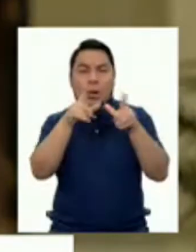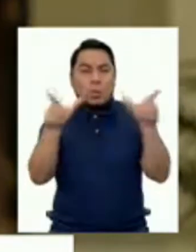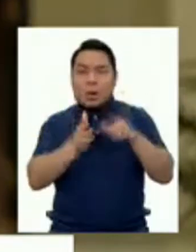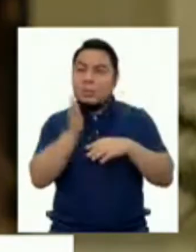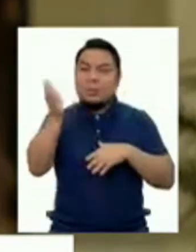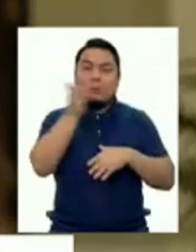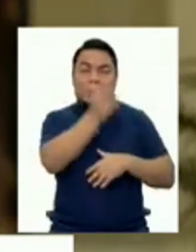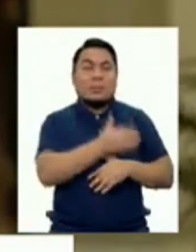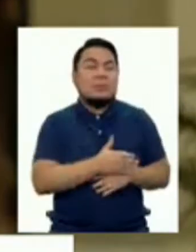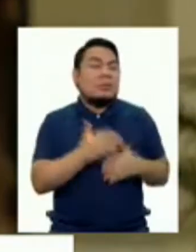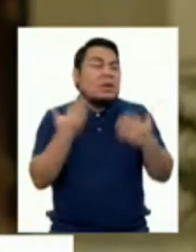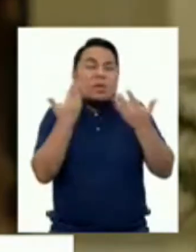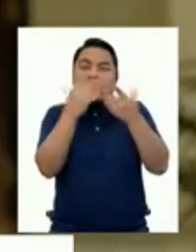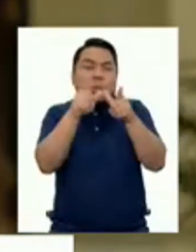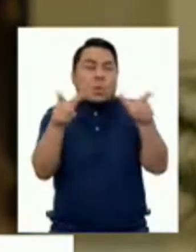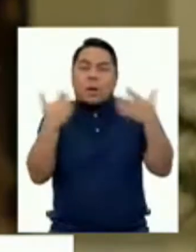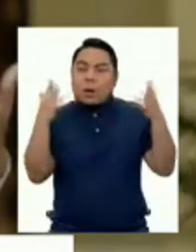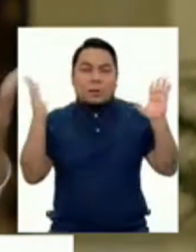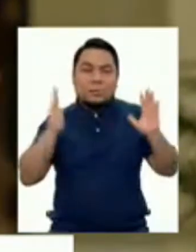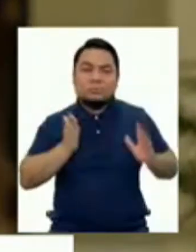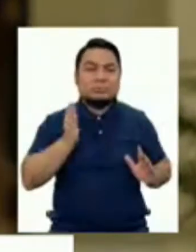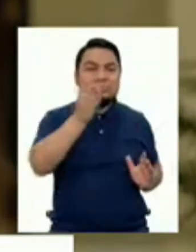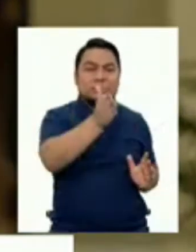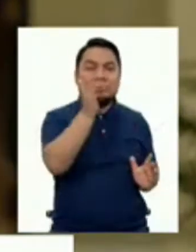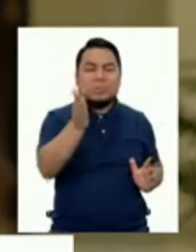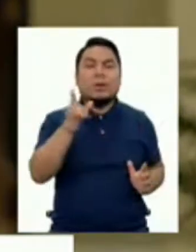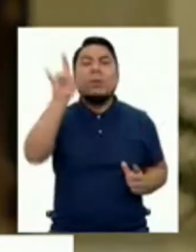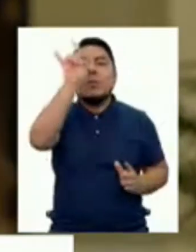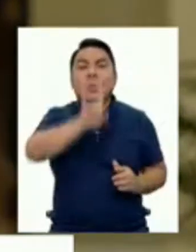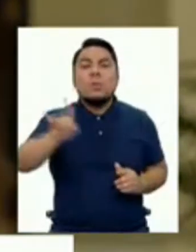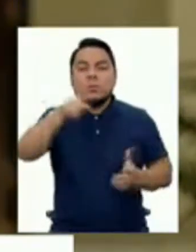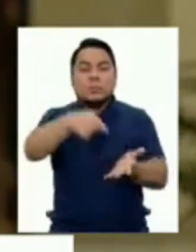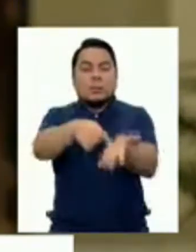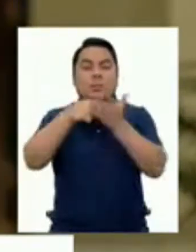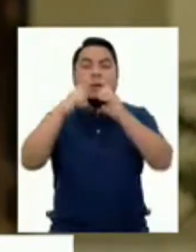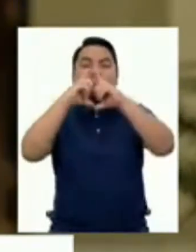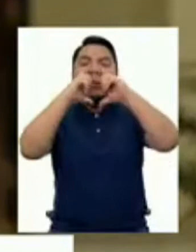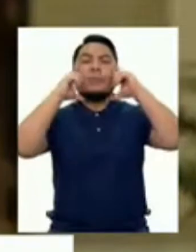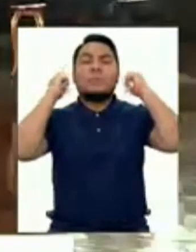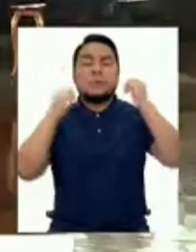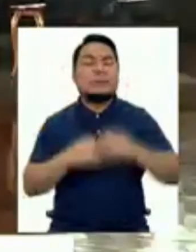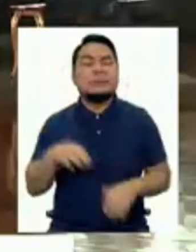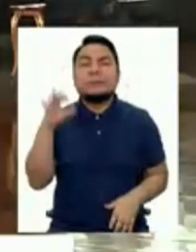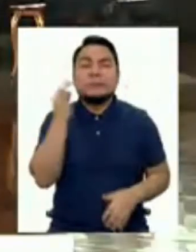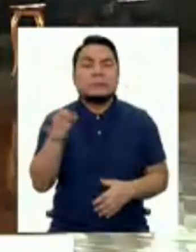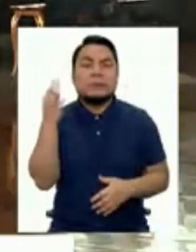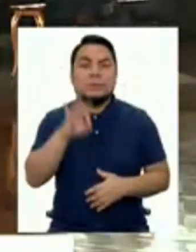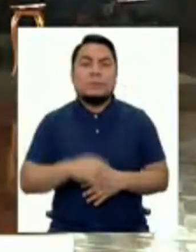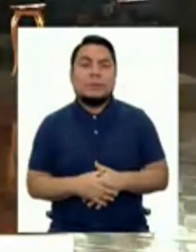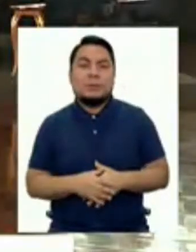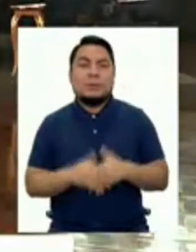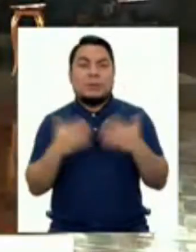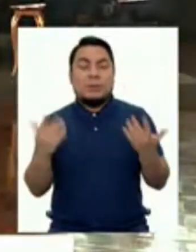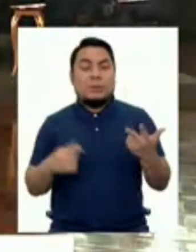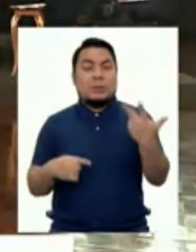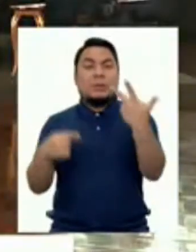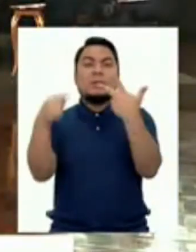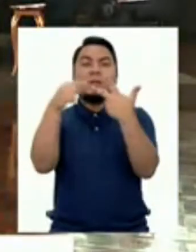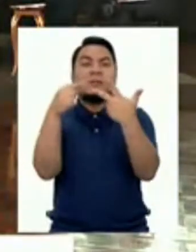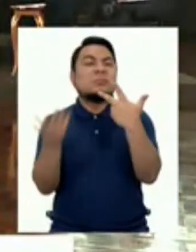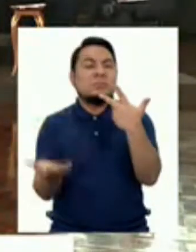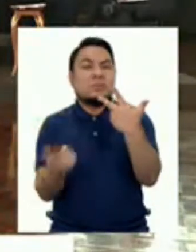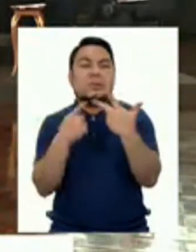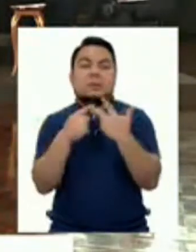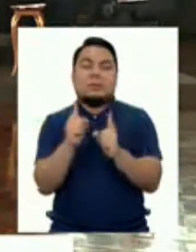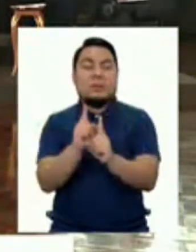estemos, vayamos donde vayamos, uso de mascarilla. Siempre. Y tercero,